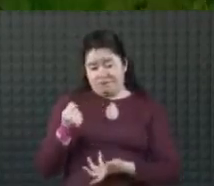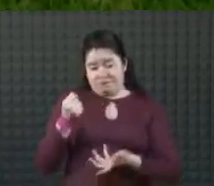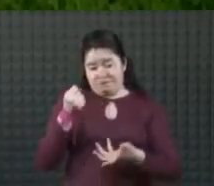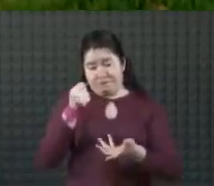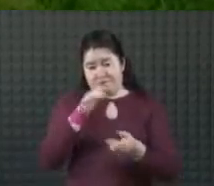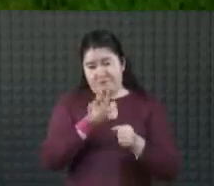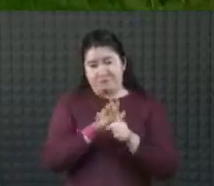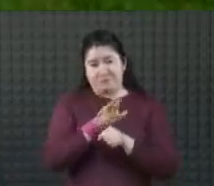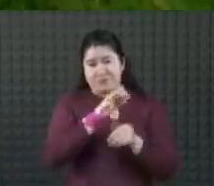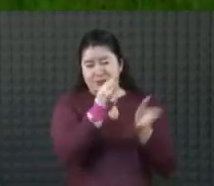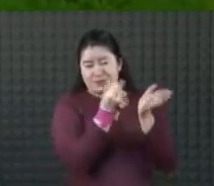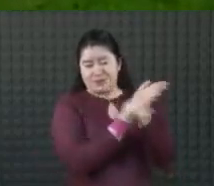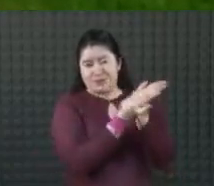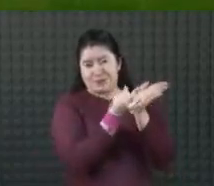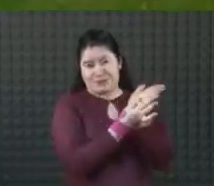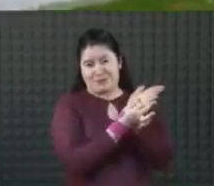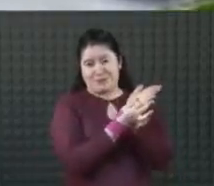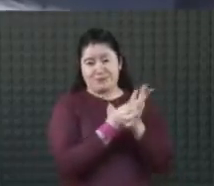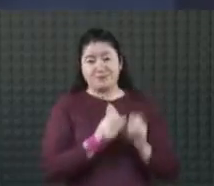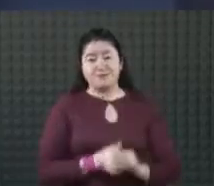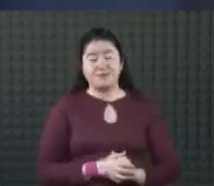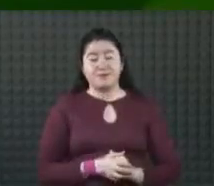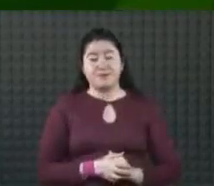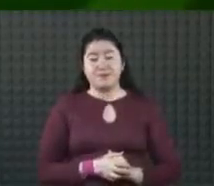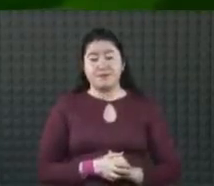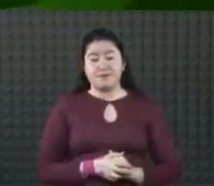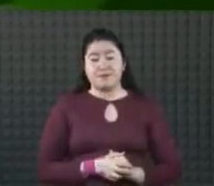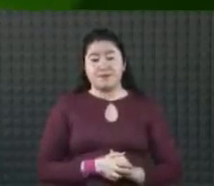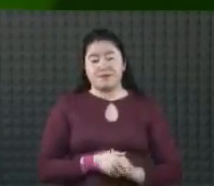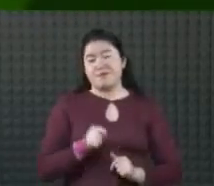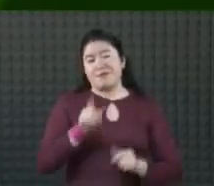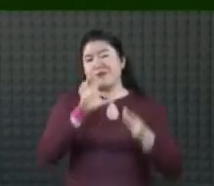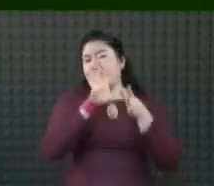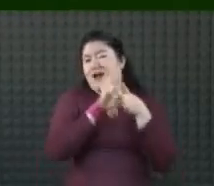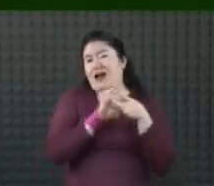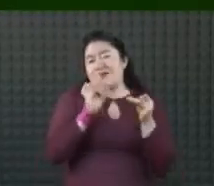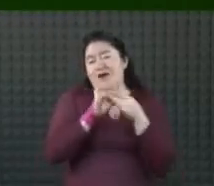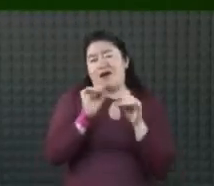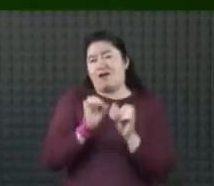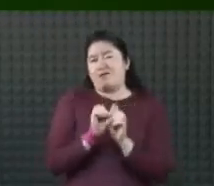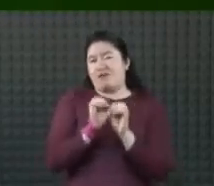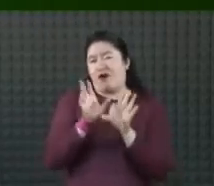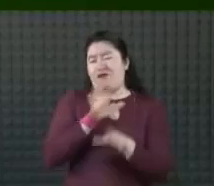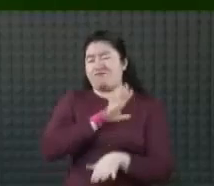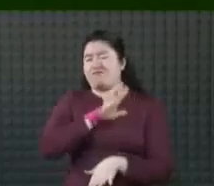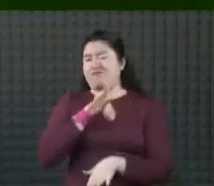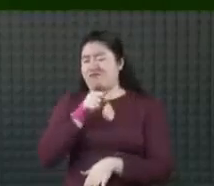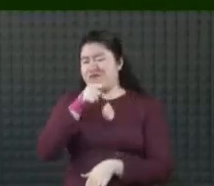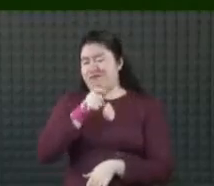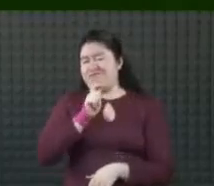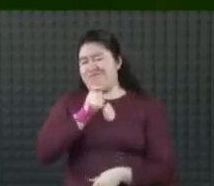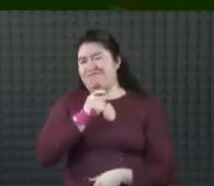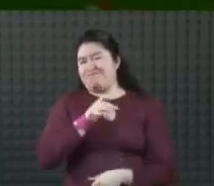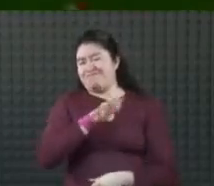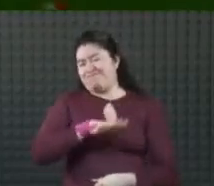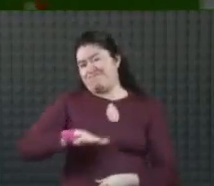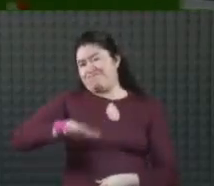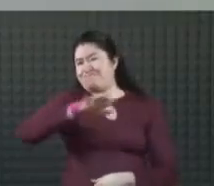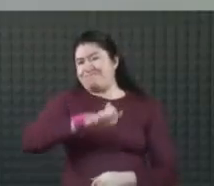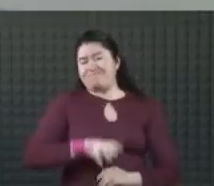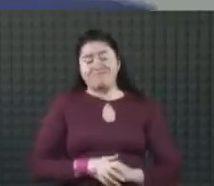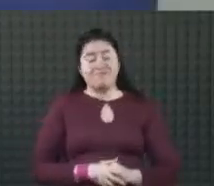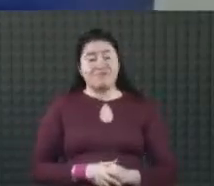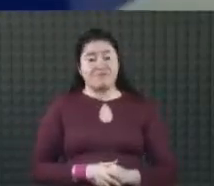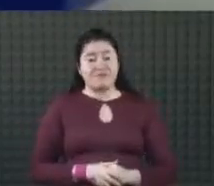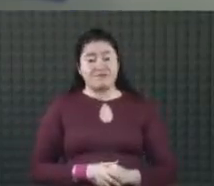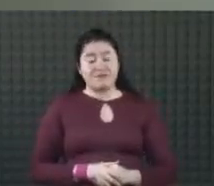tenido Claudia Sheinbaum de poner cerca de las colonias donde ha habido menor atención, particularmente en